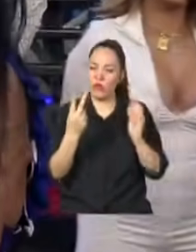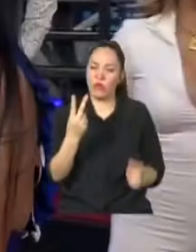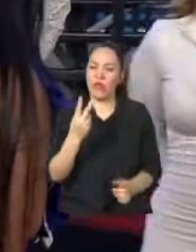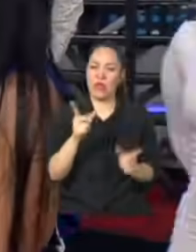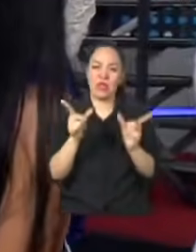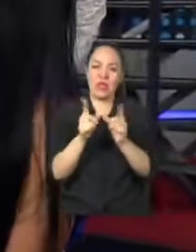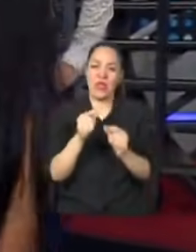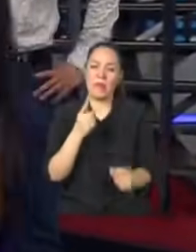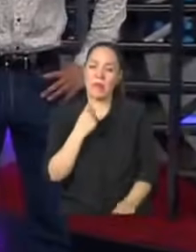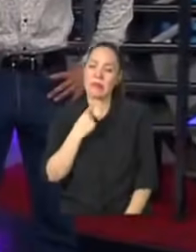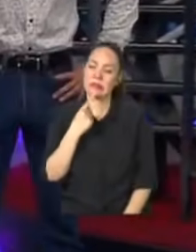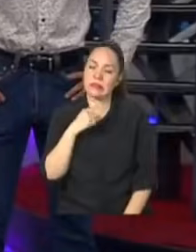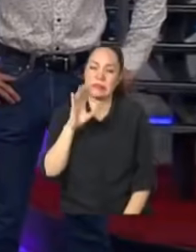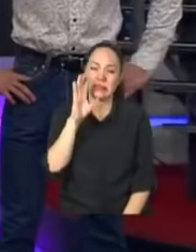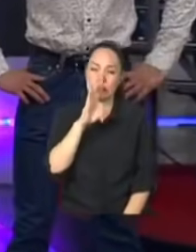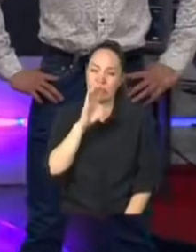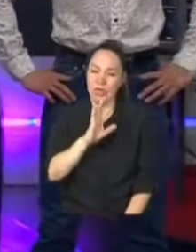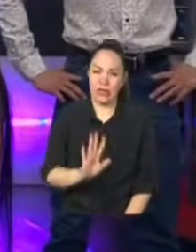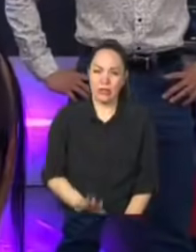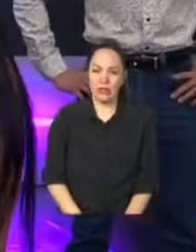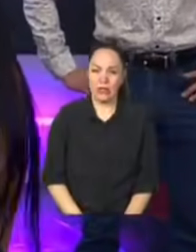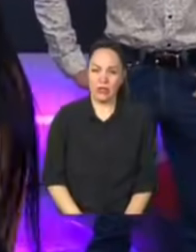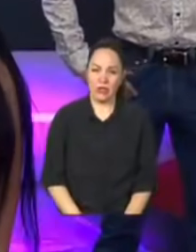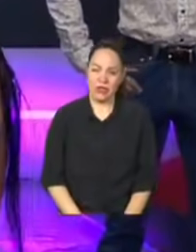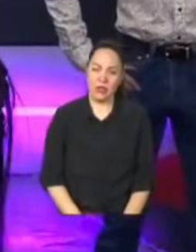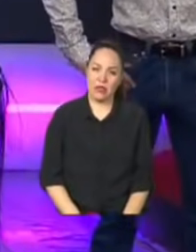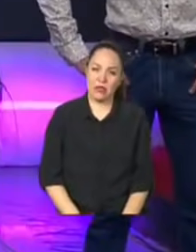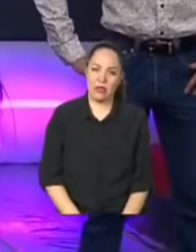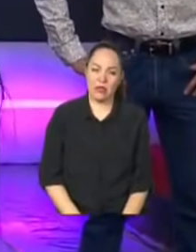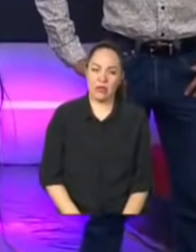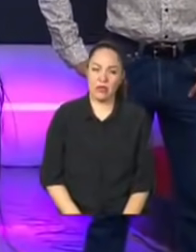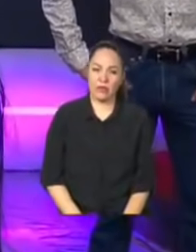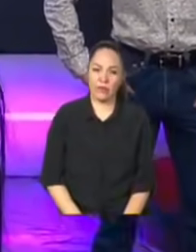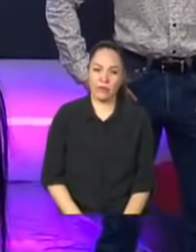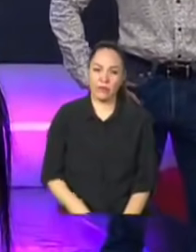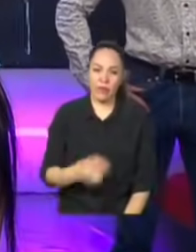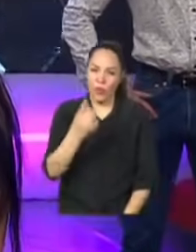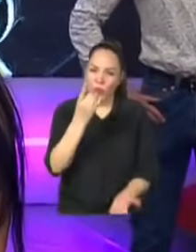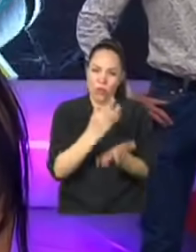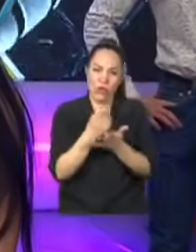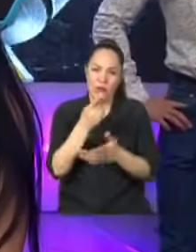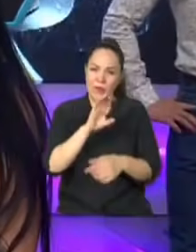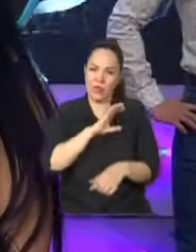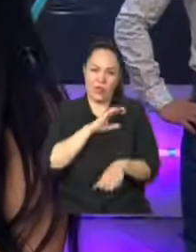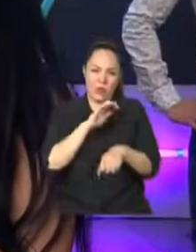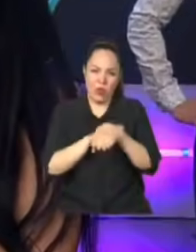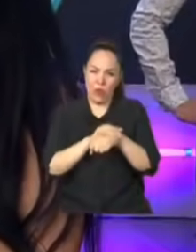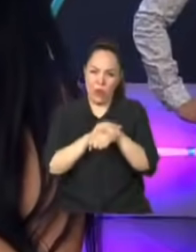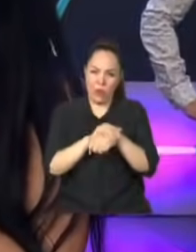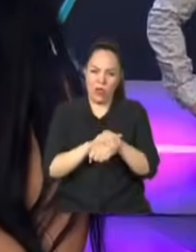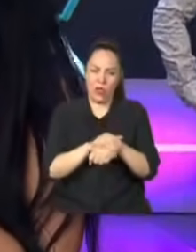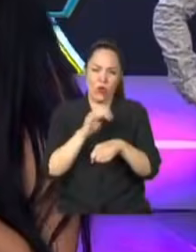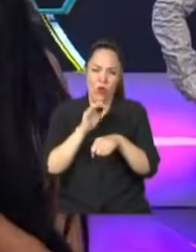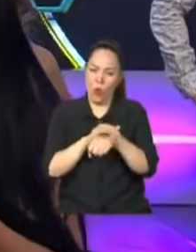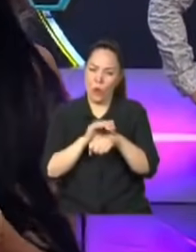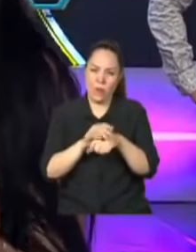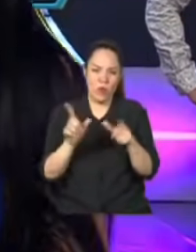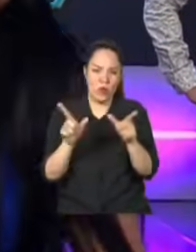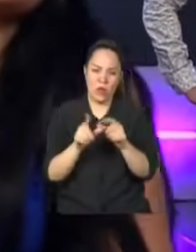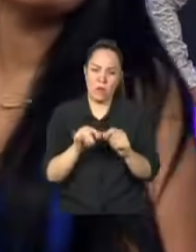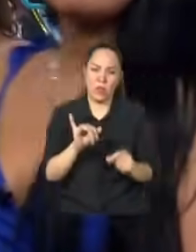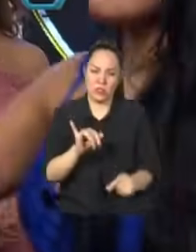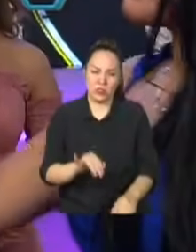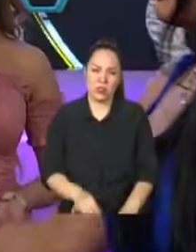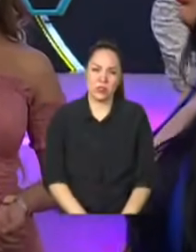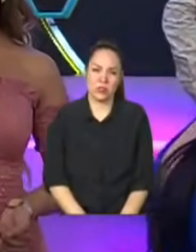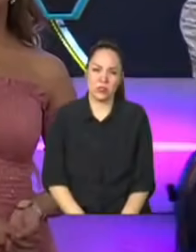empezar a... Agarrándote. Así no piensas tú, viejo mañoso. Solamente te quiero como amigo. Como amigo, ni como amigo me andes agarrando, no tiene caso.